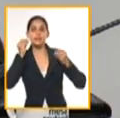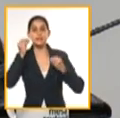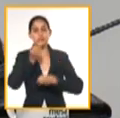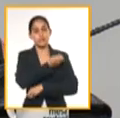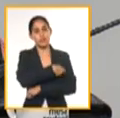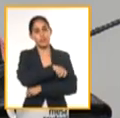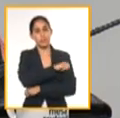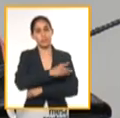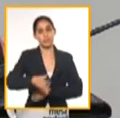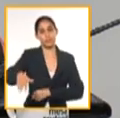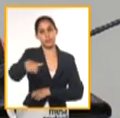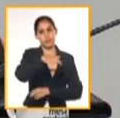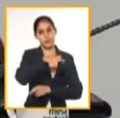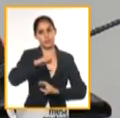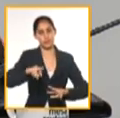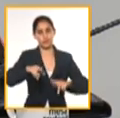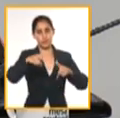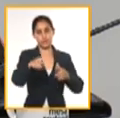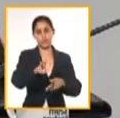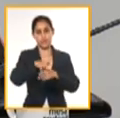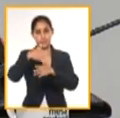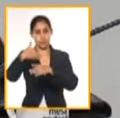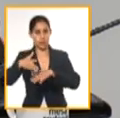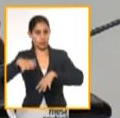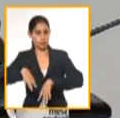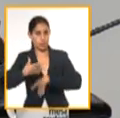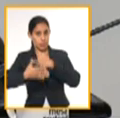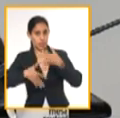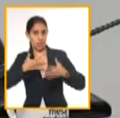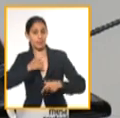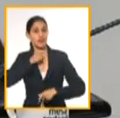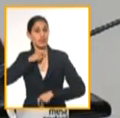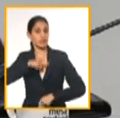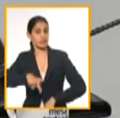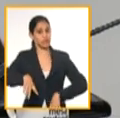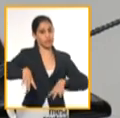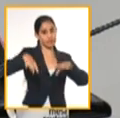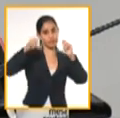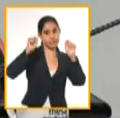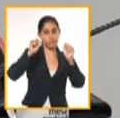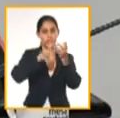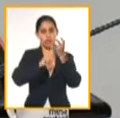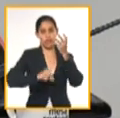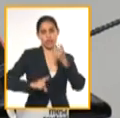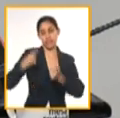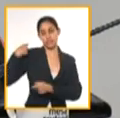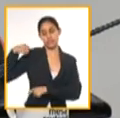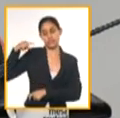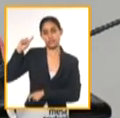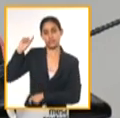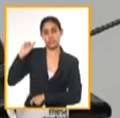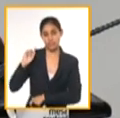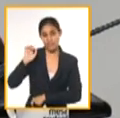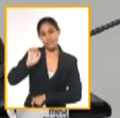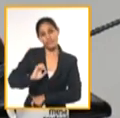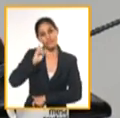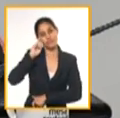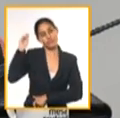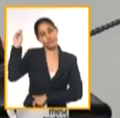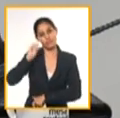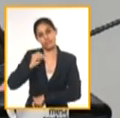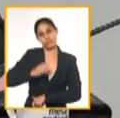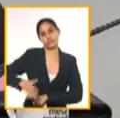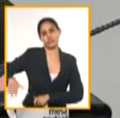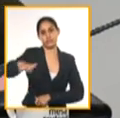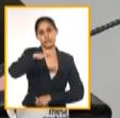una vez que ocurren pues circunstancias como las que hemos estado viviendo en los últimos días.